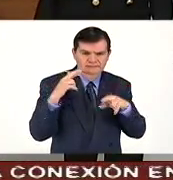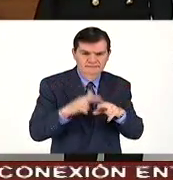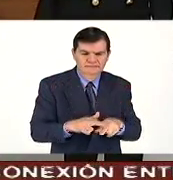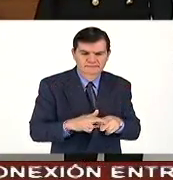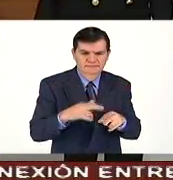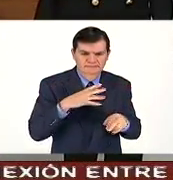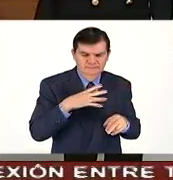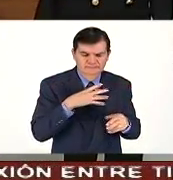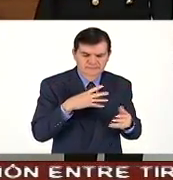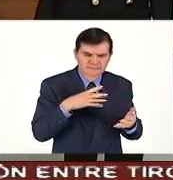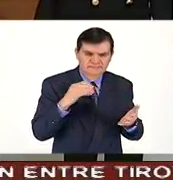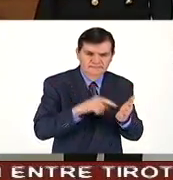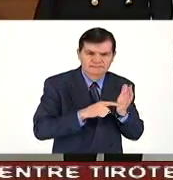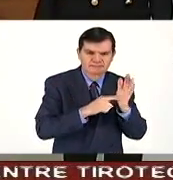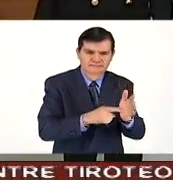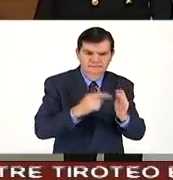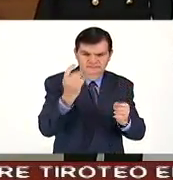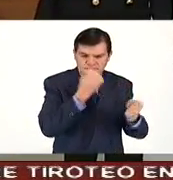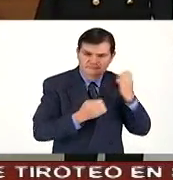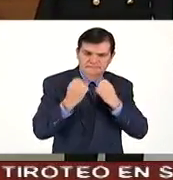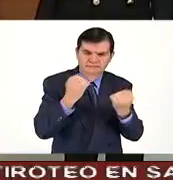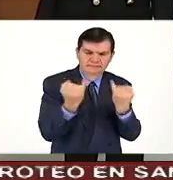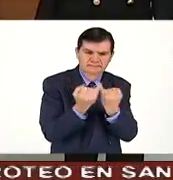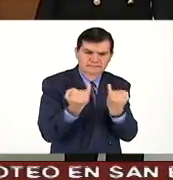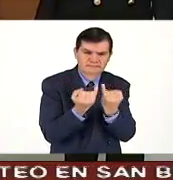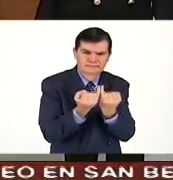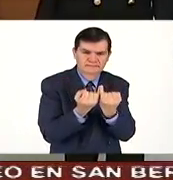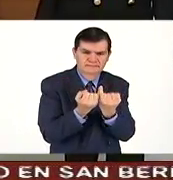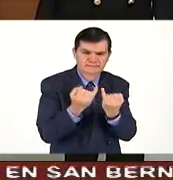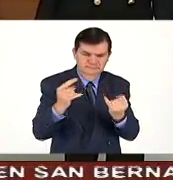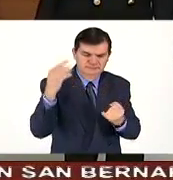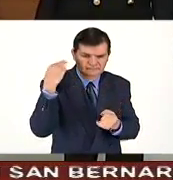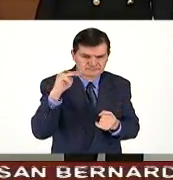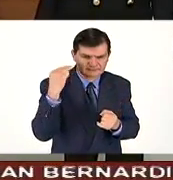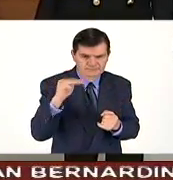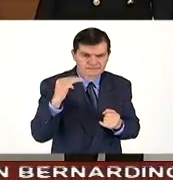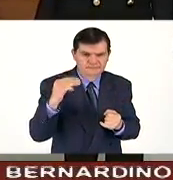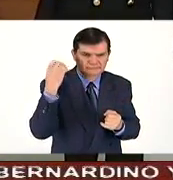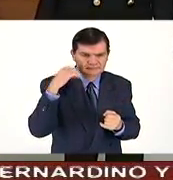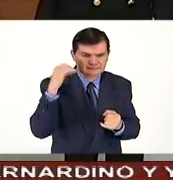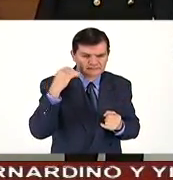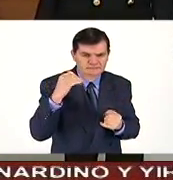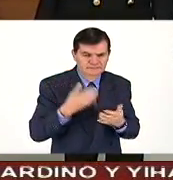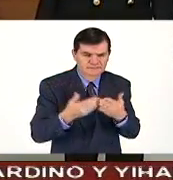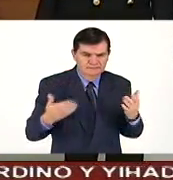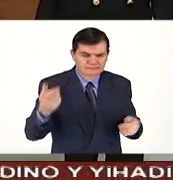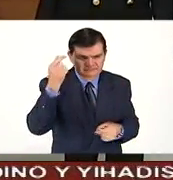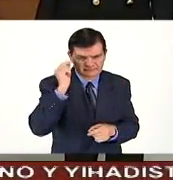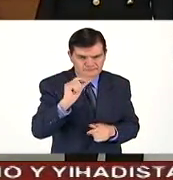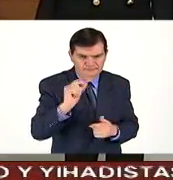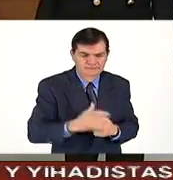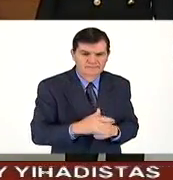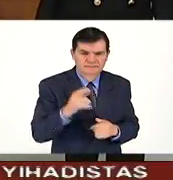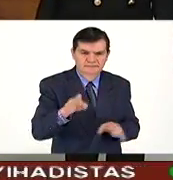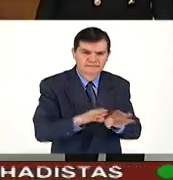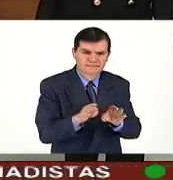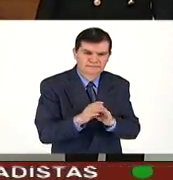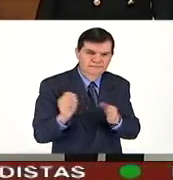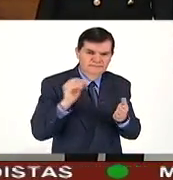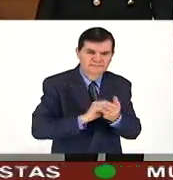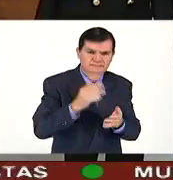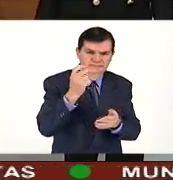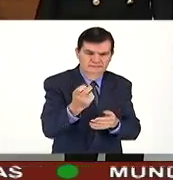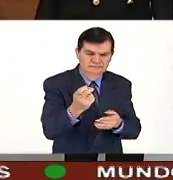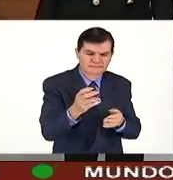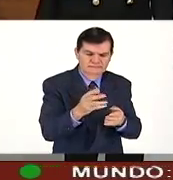quieren ir a presentar esa evaluación, como ha sucedido en Michoacán, en Oaxaca y ahora en Guerrero. La intención no es otra más que